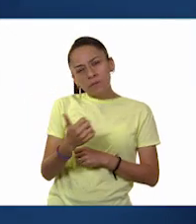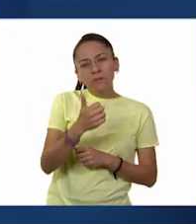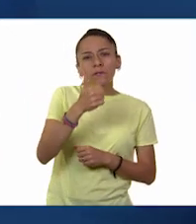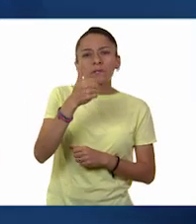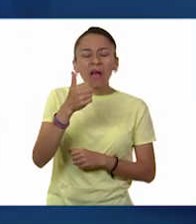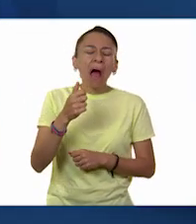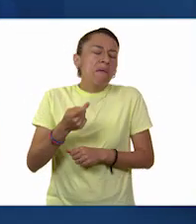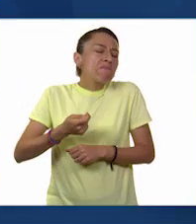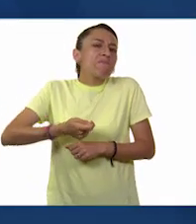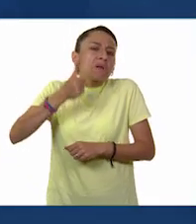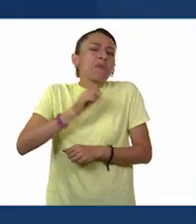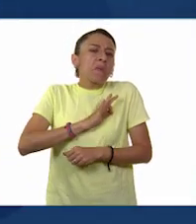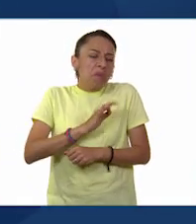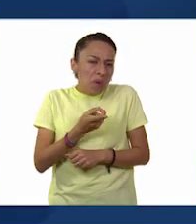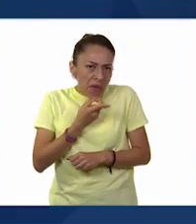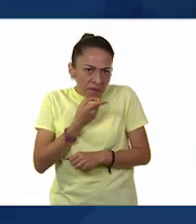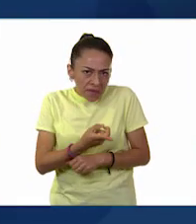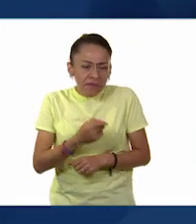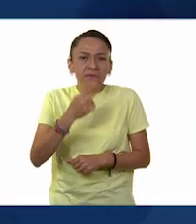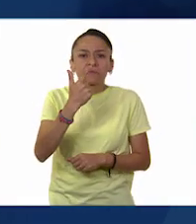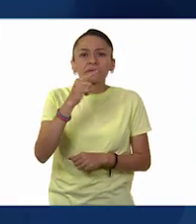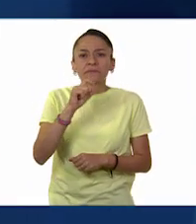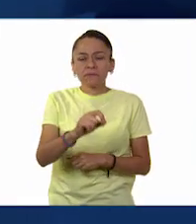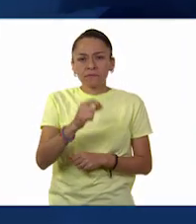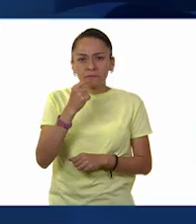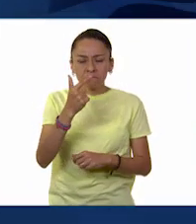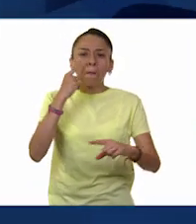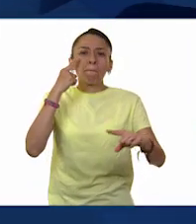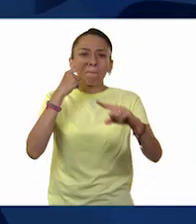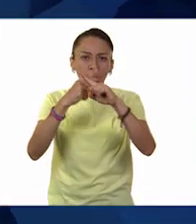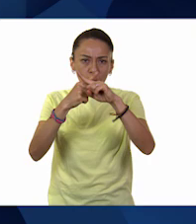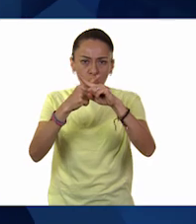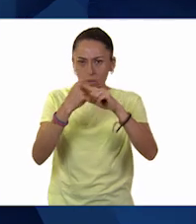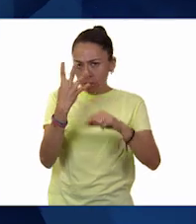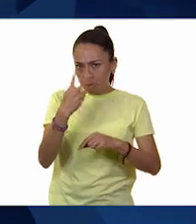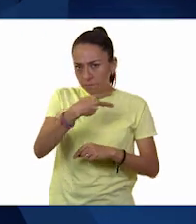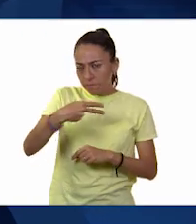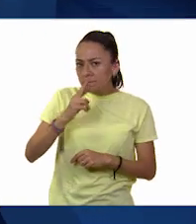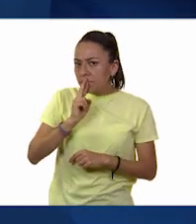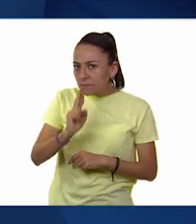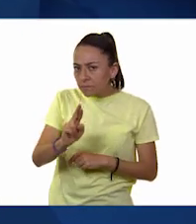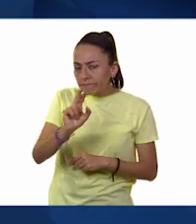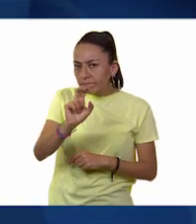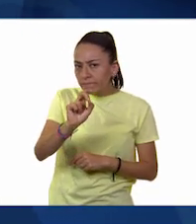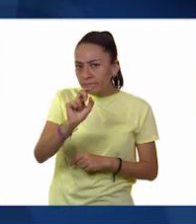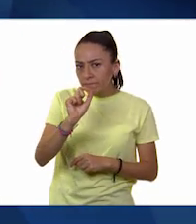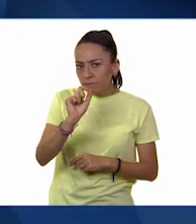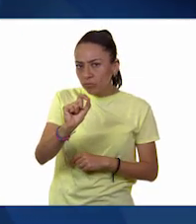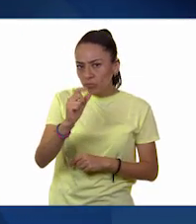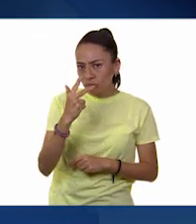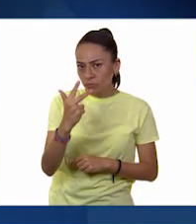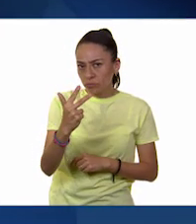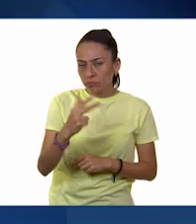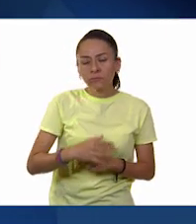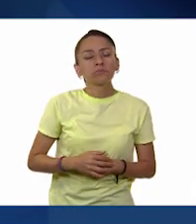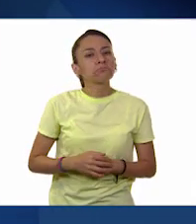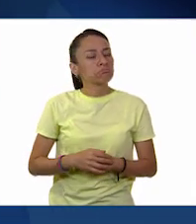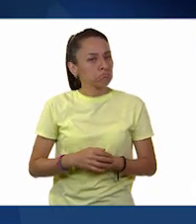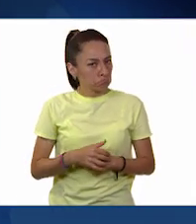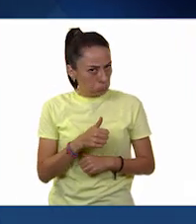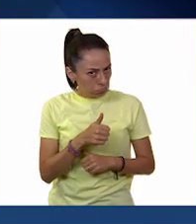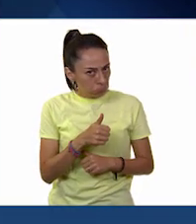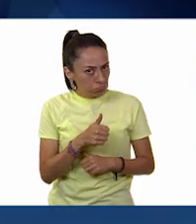multiplicar 7.7 por 4. Esto nos da un total de 30.8. Muy bien. Y